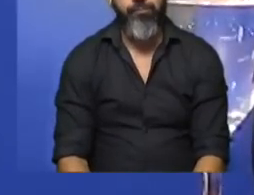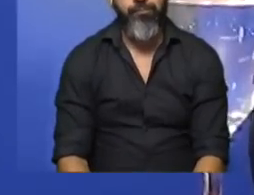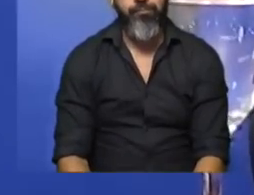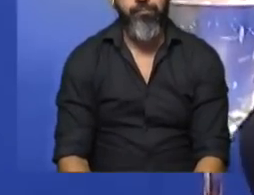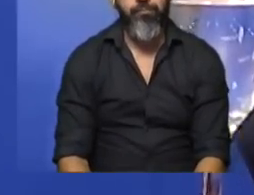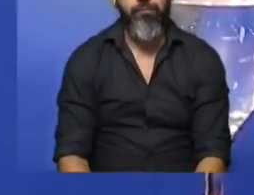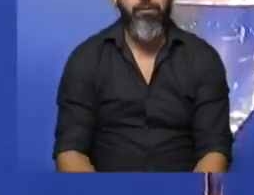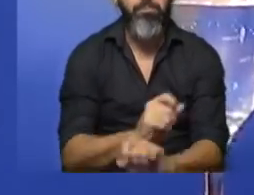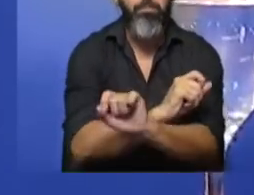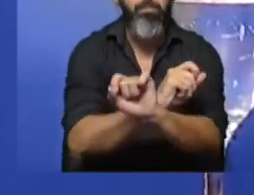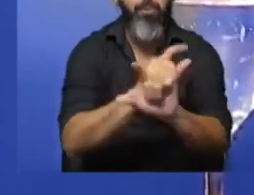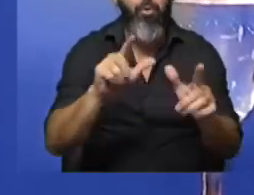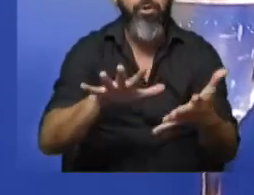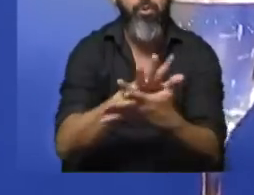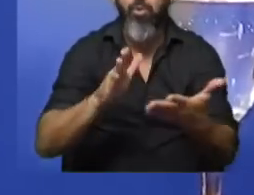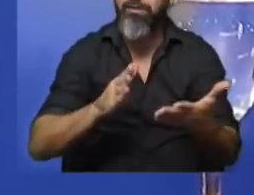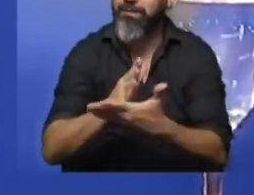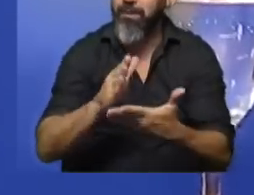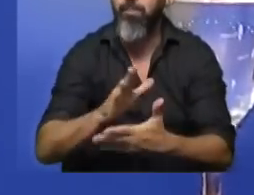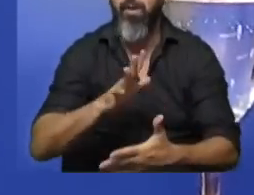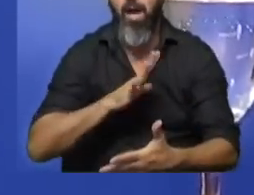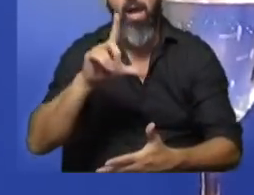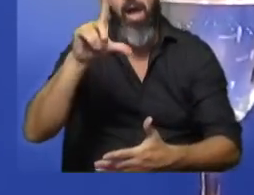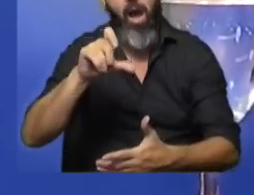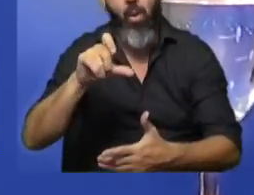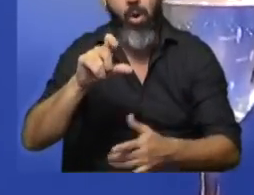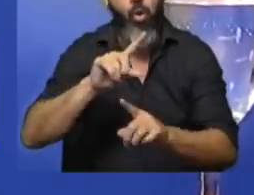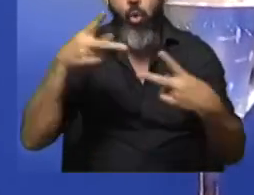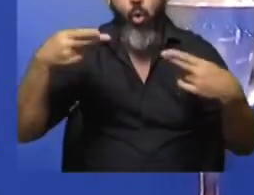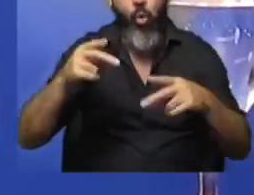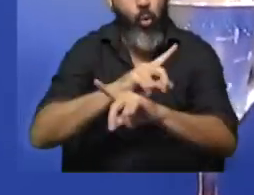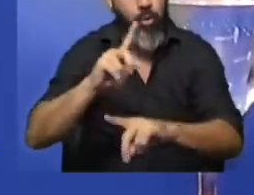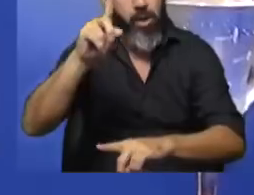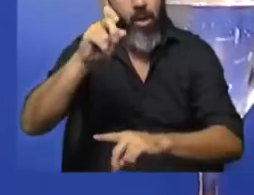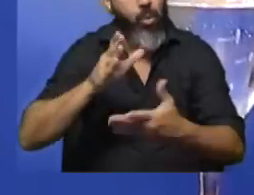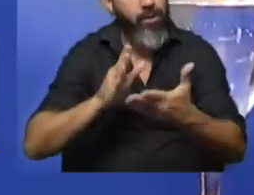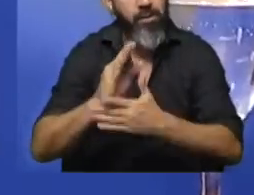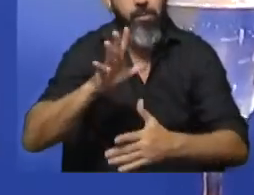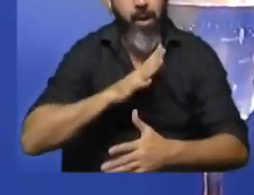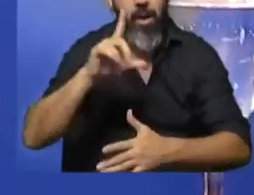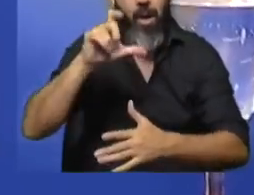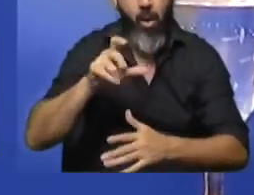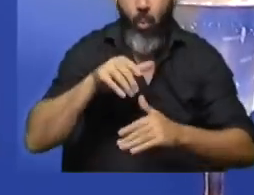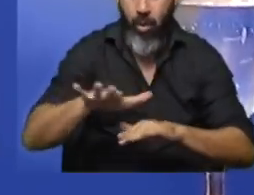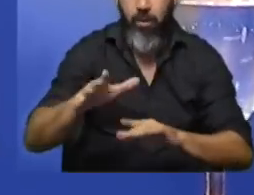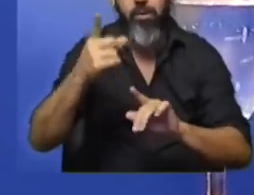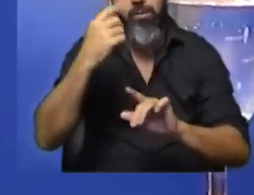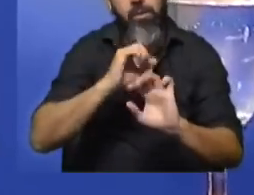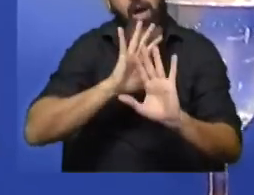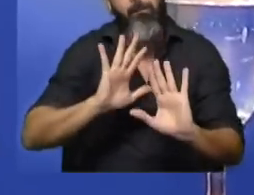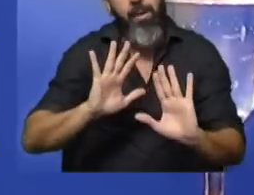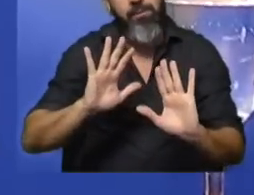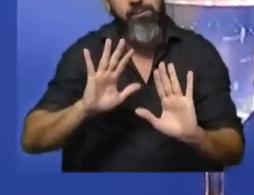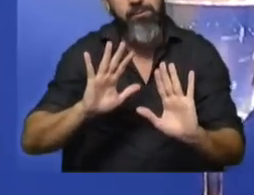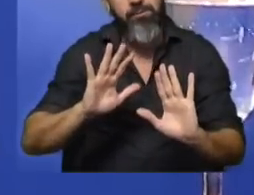el peor escenario es con suministro de agua o sea no se va a cortar el suministro de agua Por ende el escenario lo que